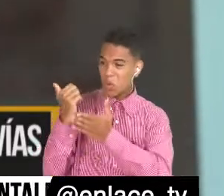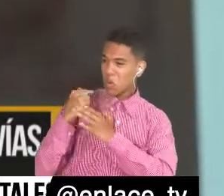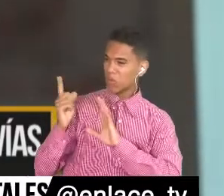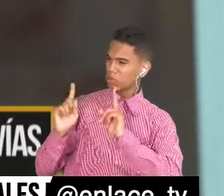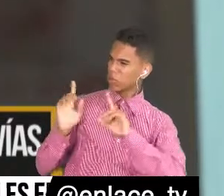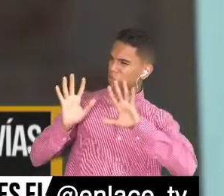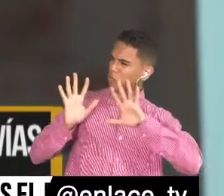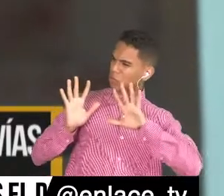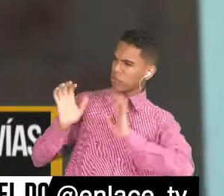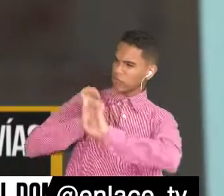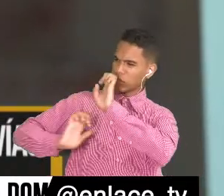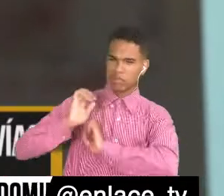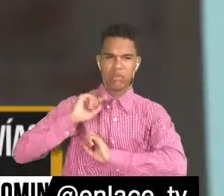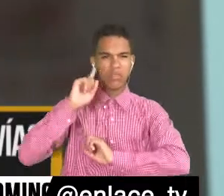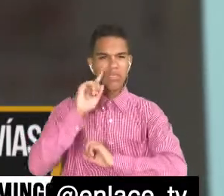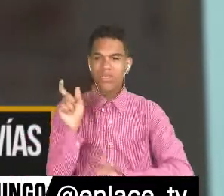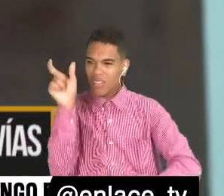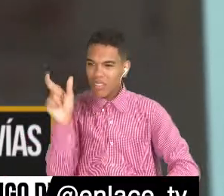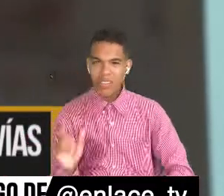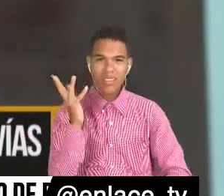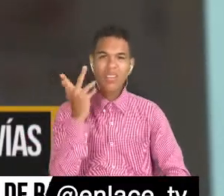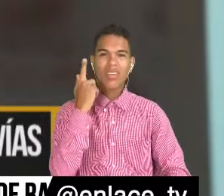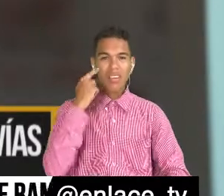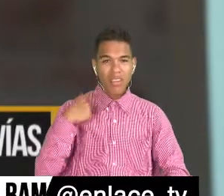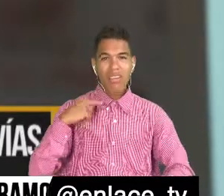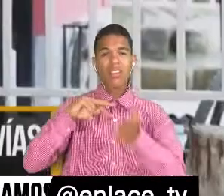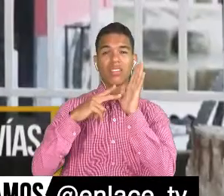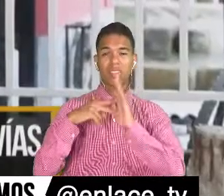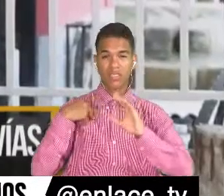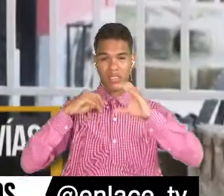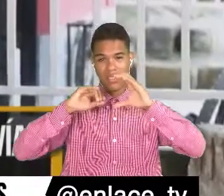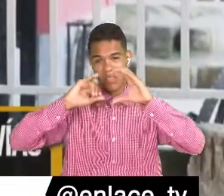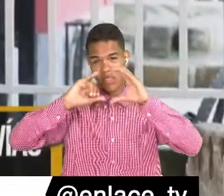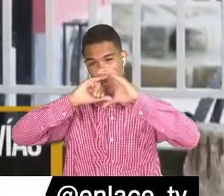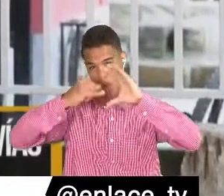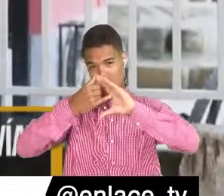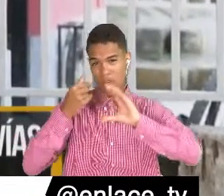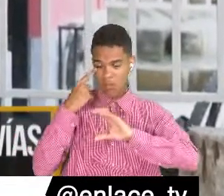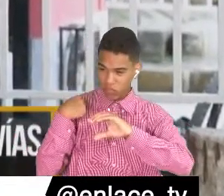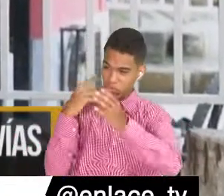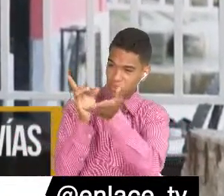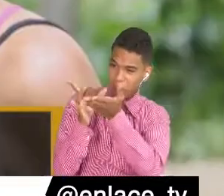que nos estaba comentando el muchacho de que debemos de mandar por el WhatsApp antes y no después. Pues